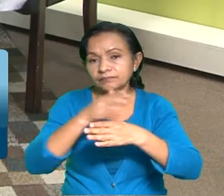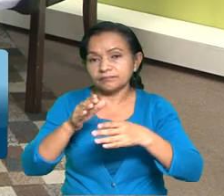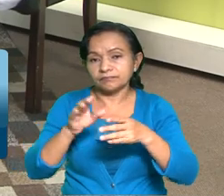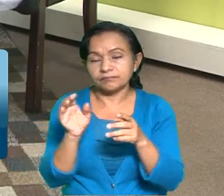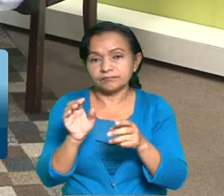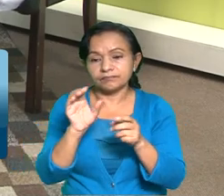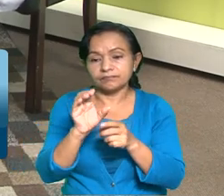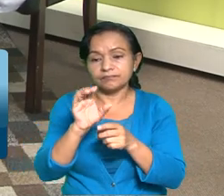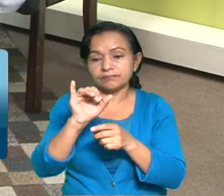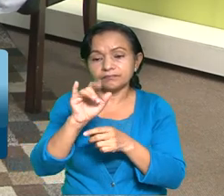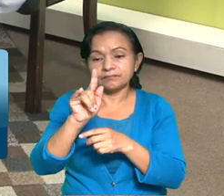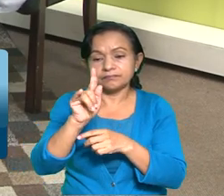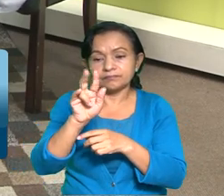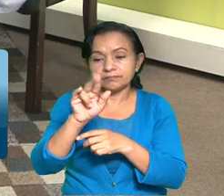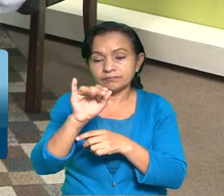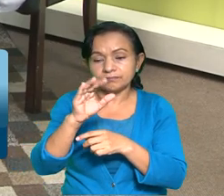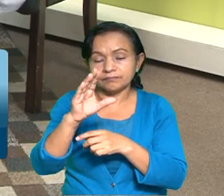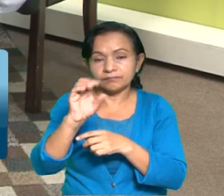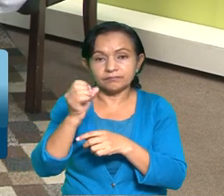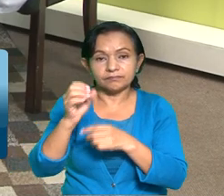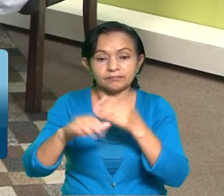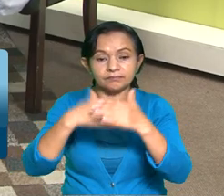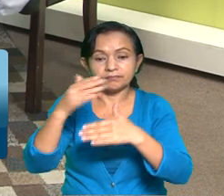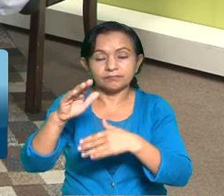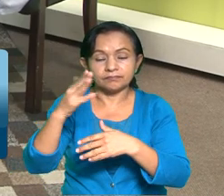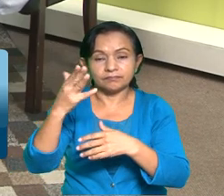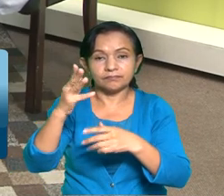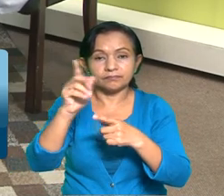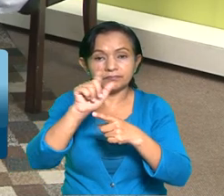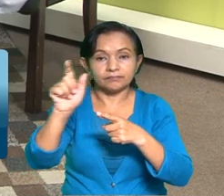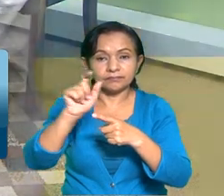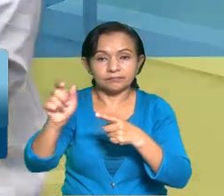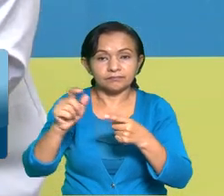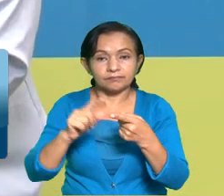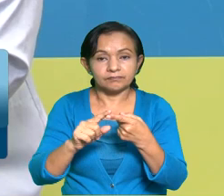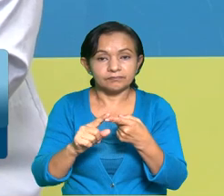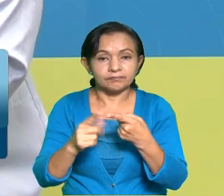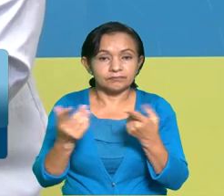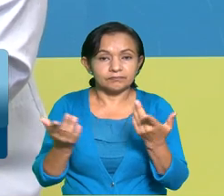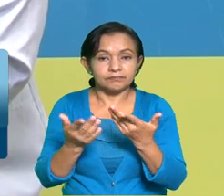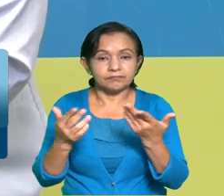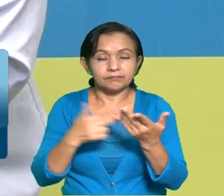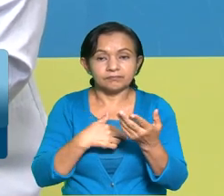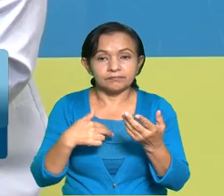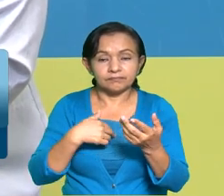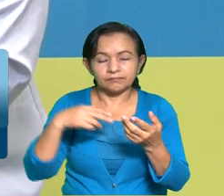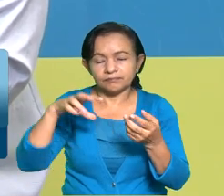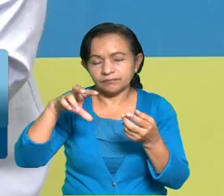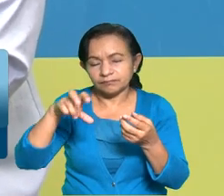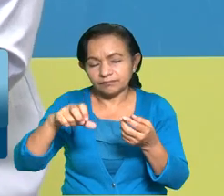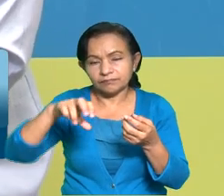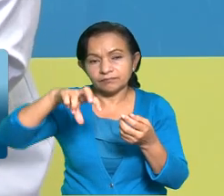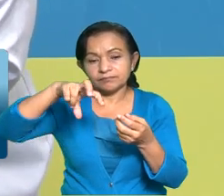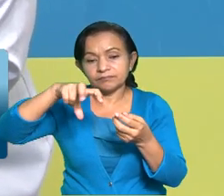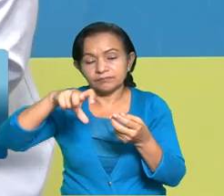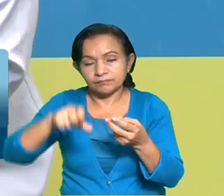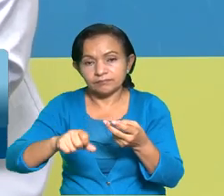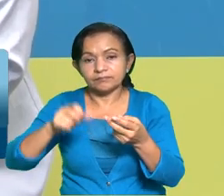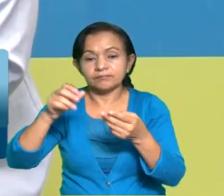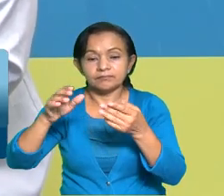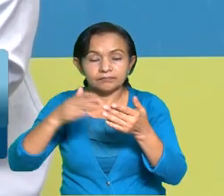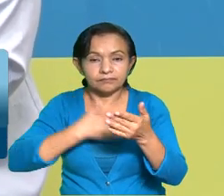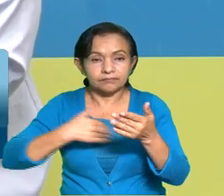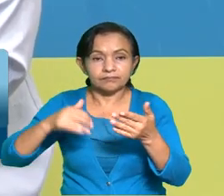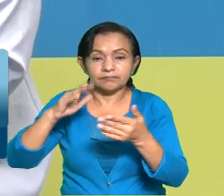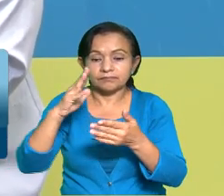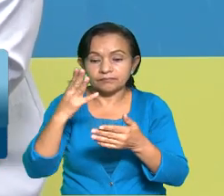también se recomiendan después de los 9 meses. Todo lo que es zumos, pues, de limón, naranja, todo eso